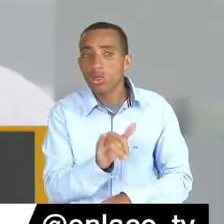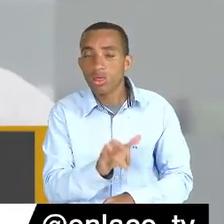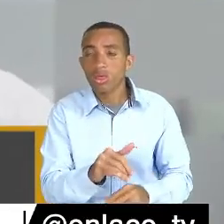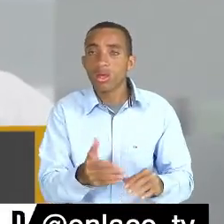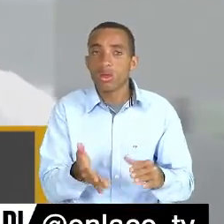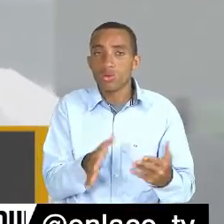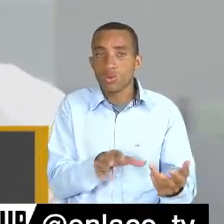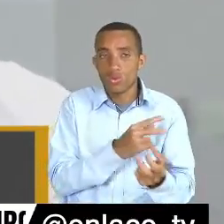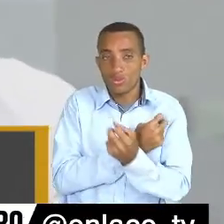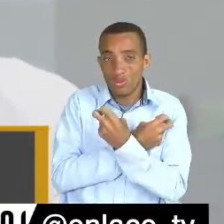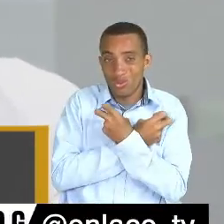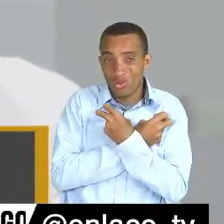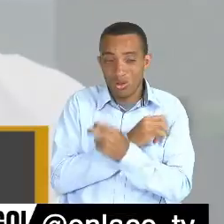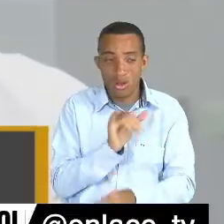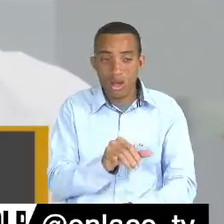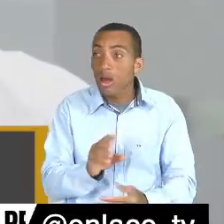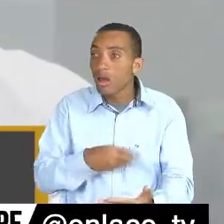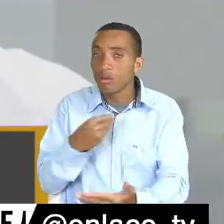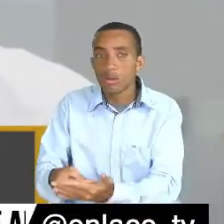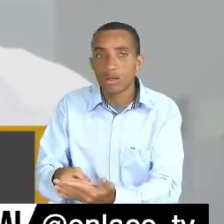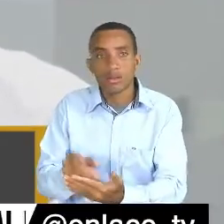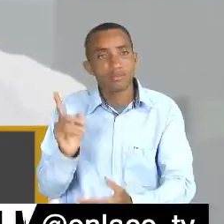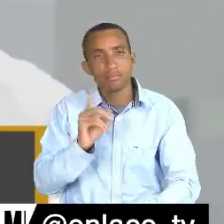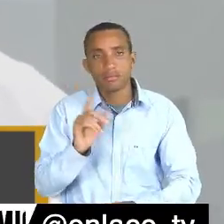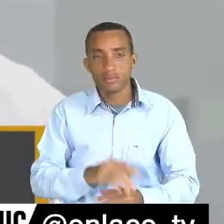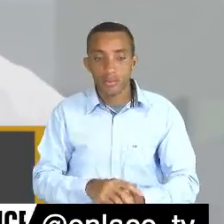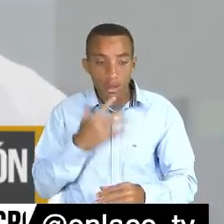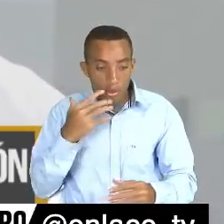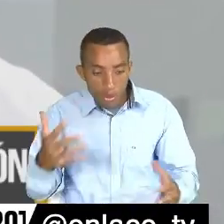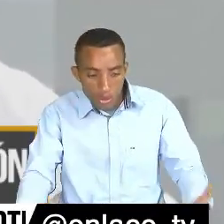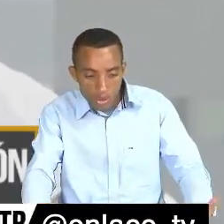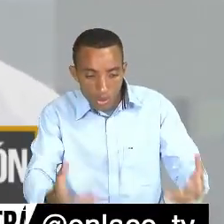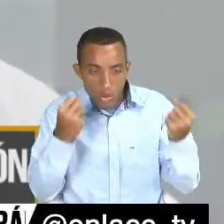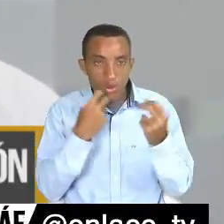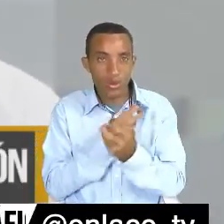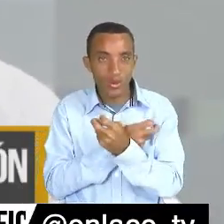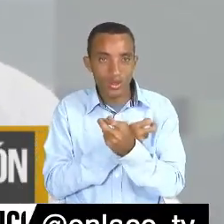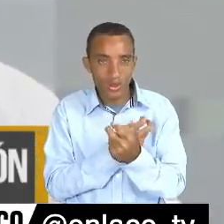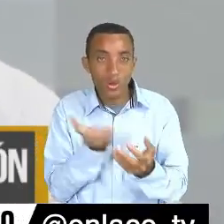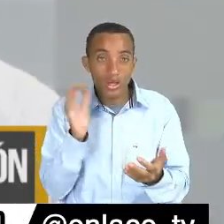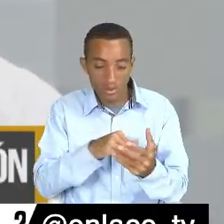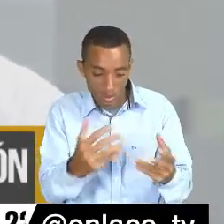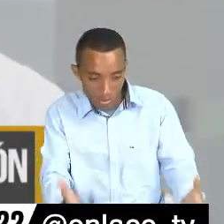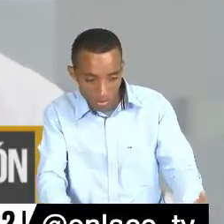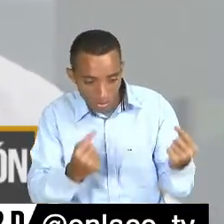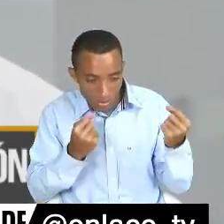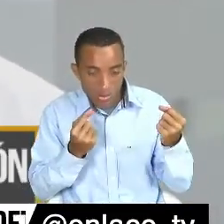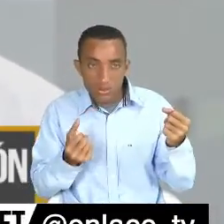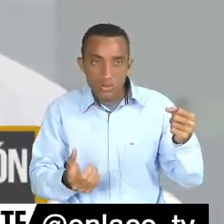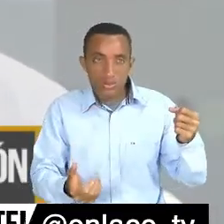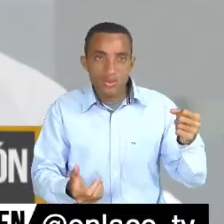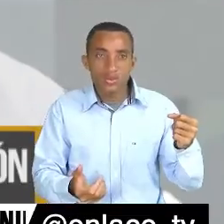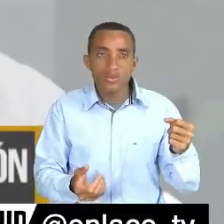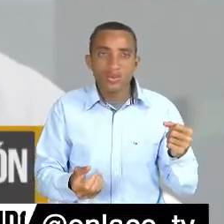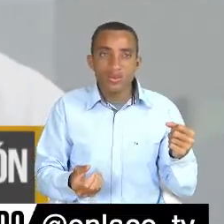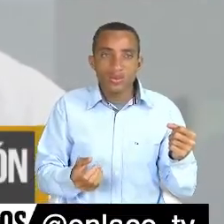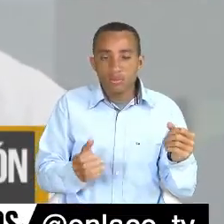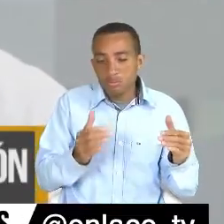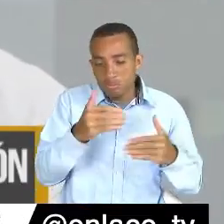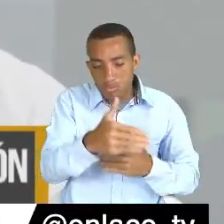que sí deben tener presente, la exhumación no tiene ningún costo, pero sí hay que tener en cuenta que después en los osarios,